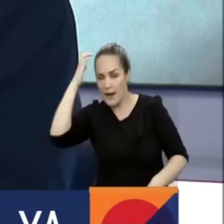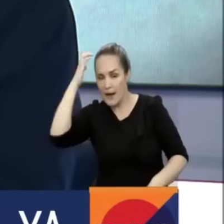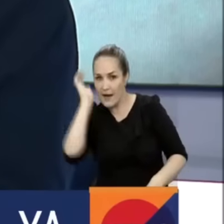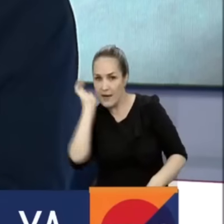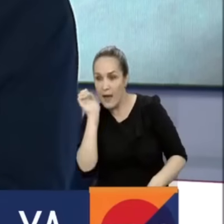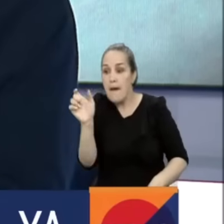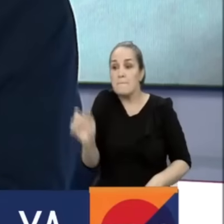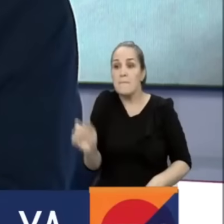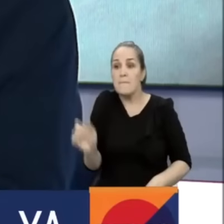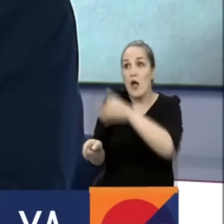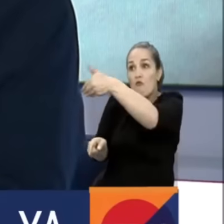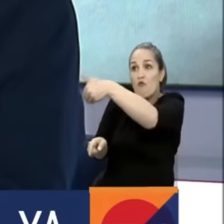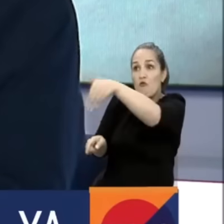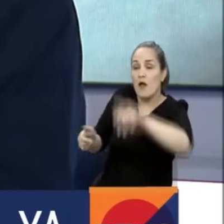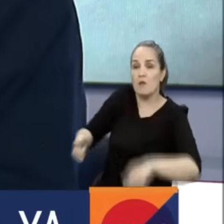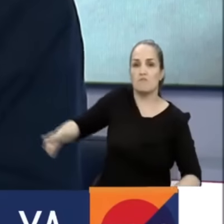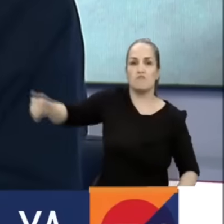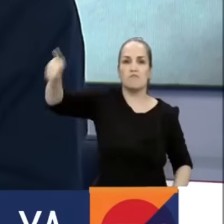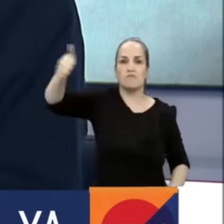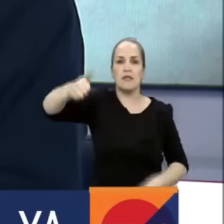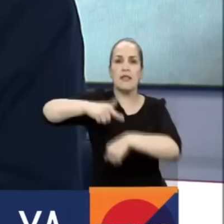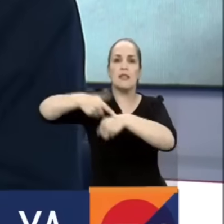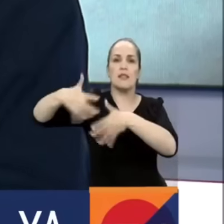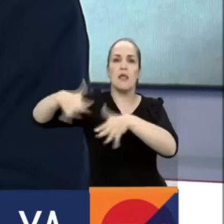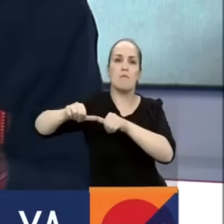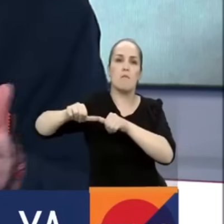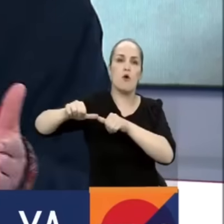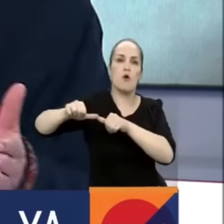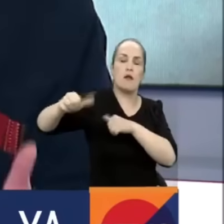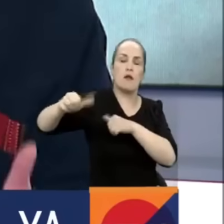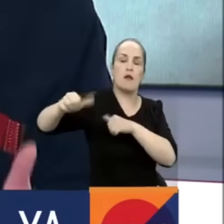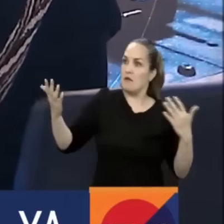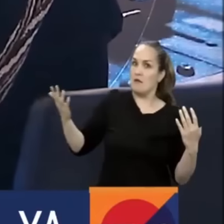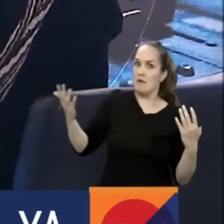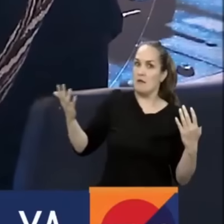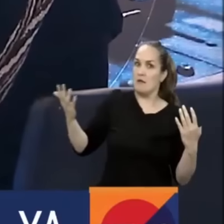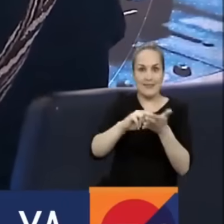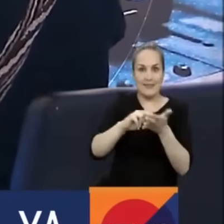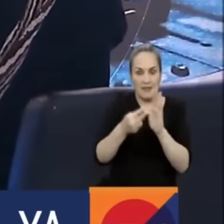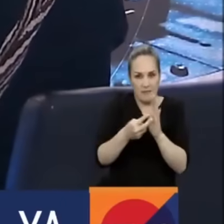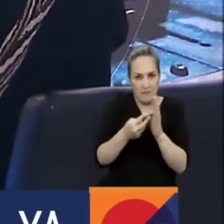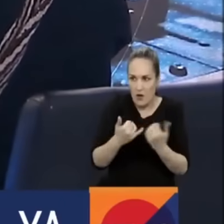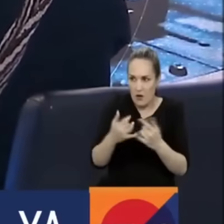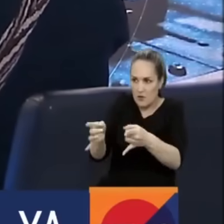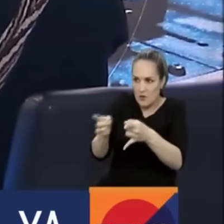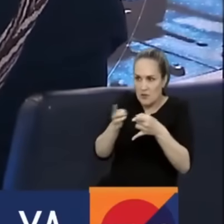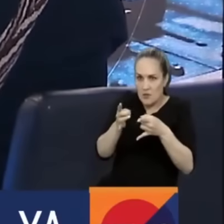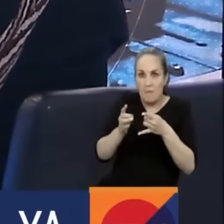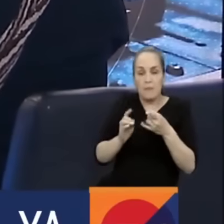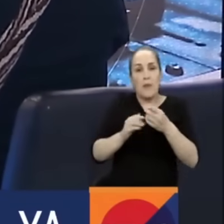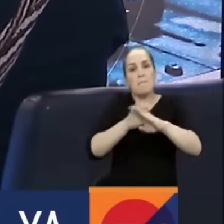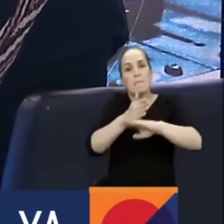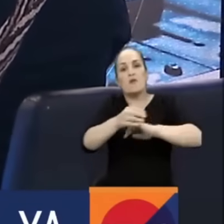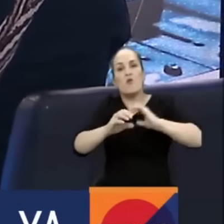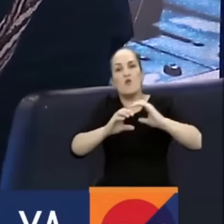de fiscal general de la Nación. ¿Y eso qué significa? Después de las investigaciones que los medios de